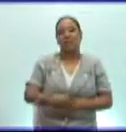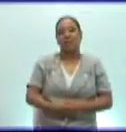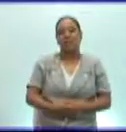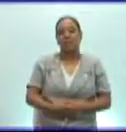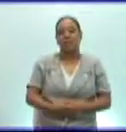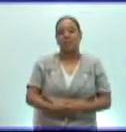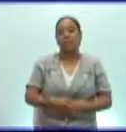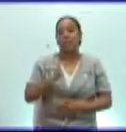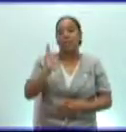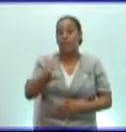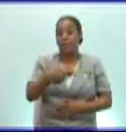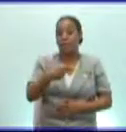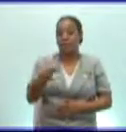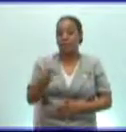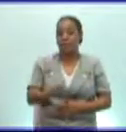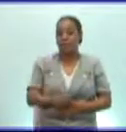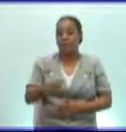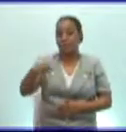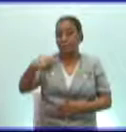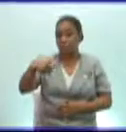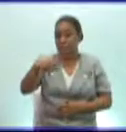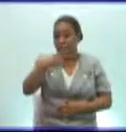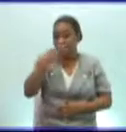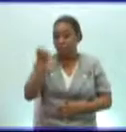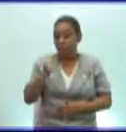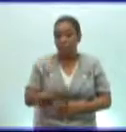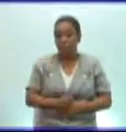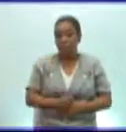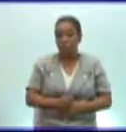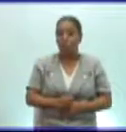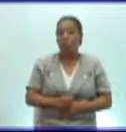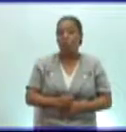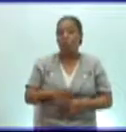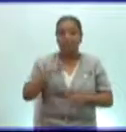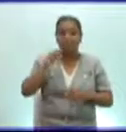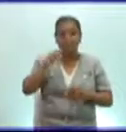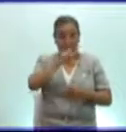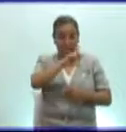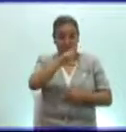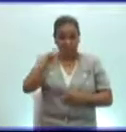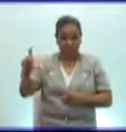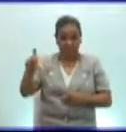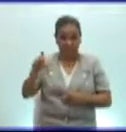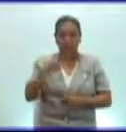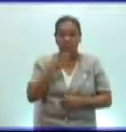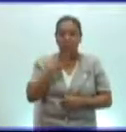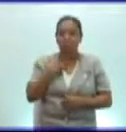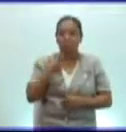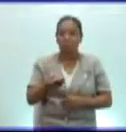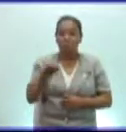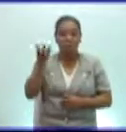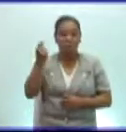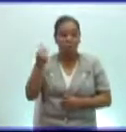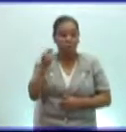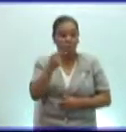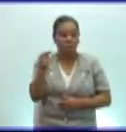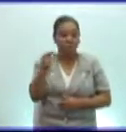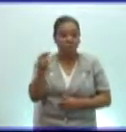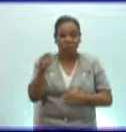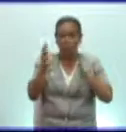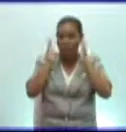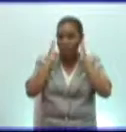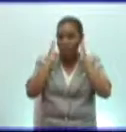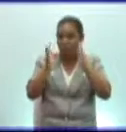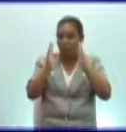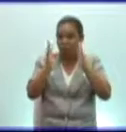El pH de una disolución se define como el logaritmo negativo de la concentración de iones de